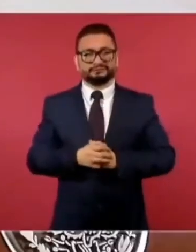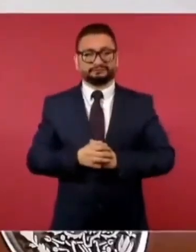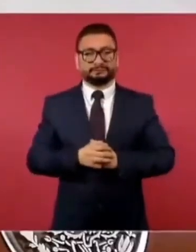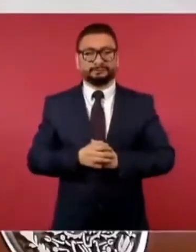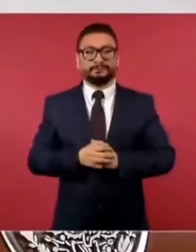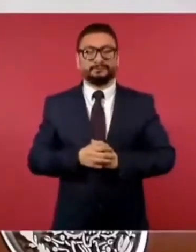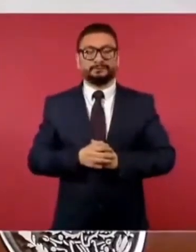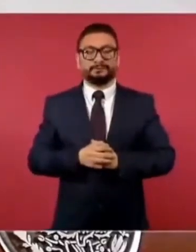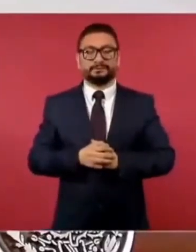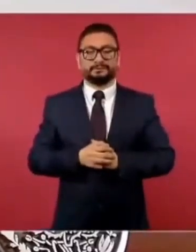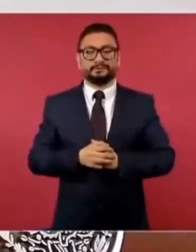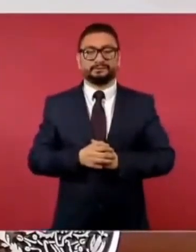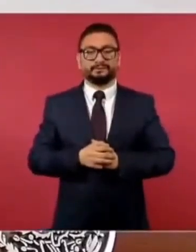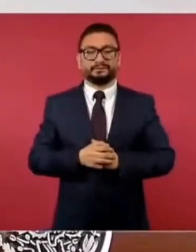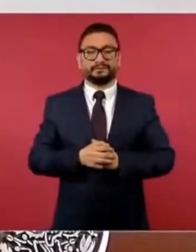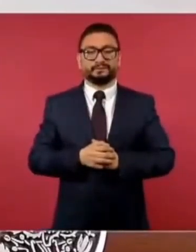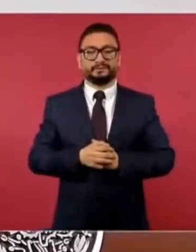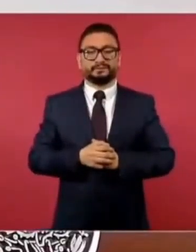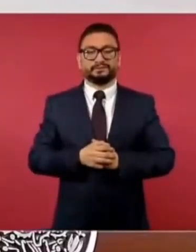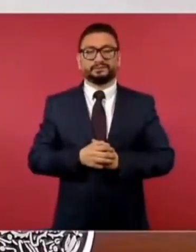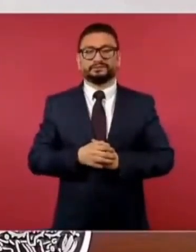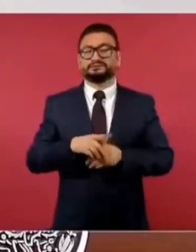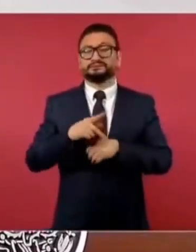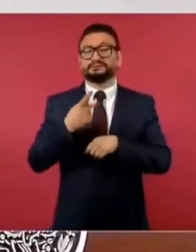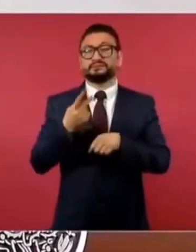de un debate